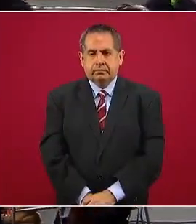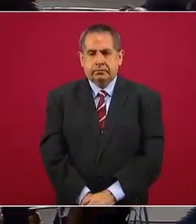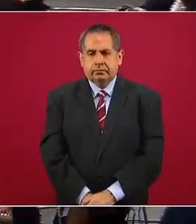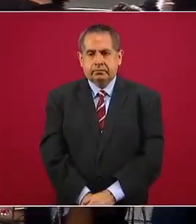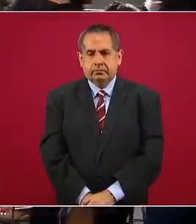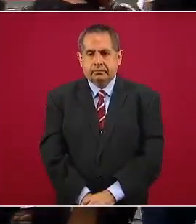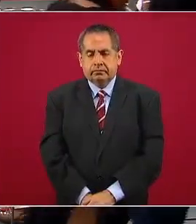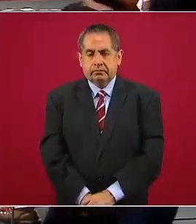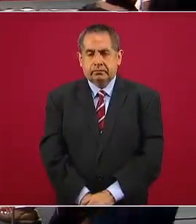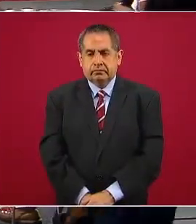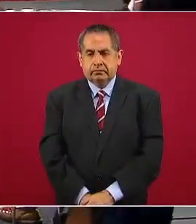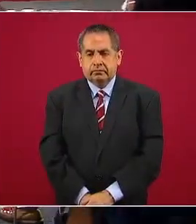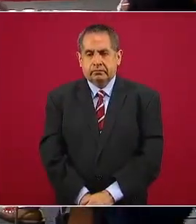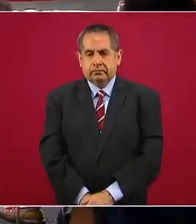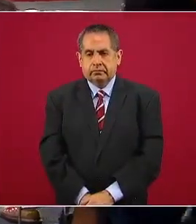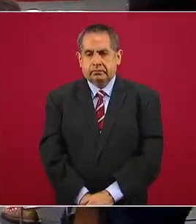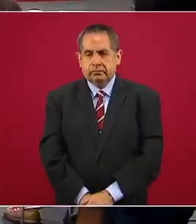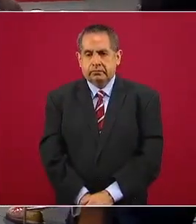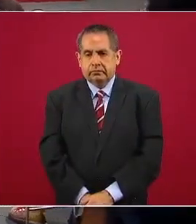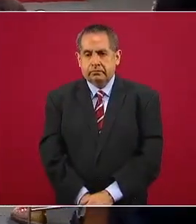Ah, sí, eso sí.